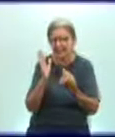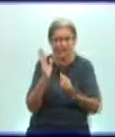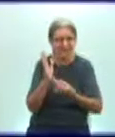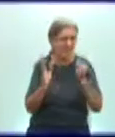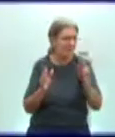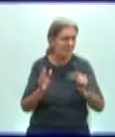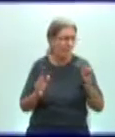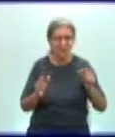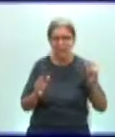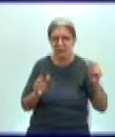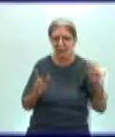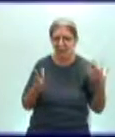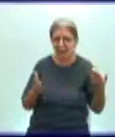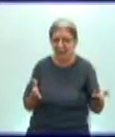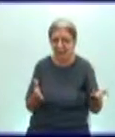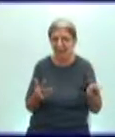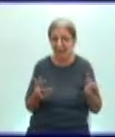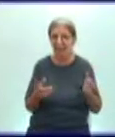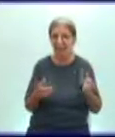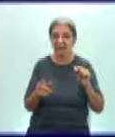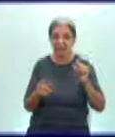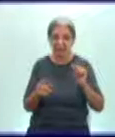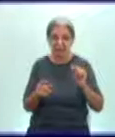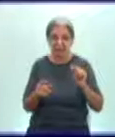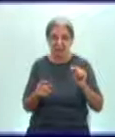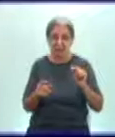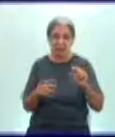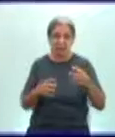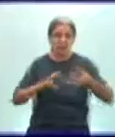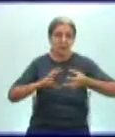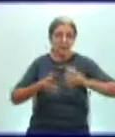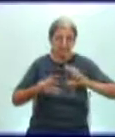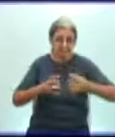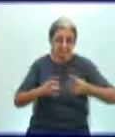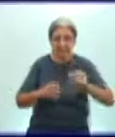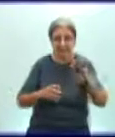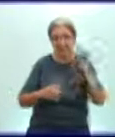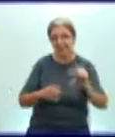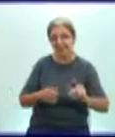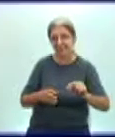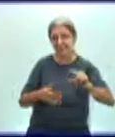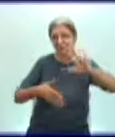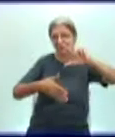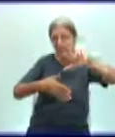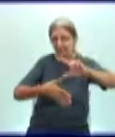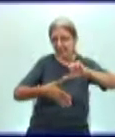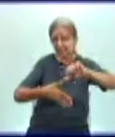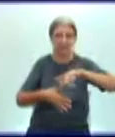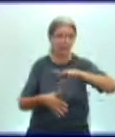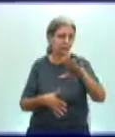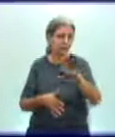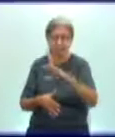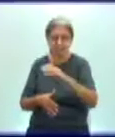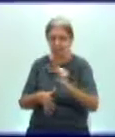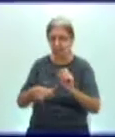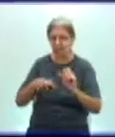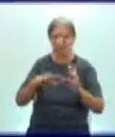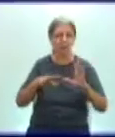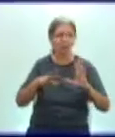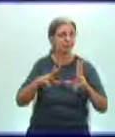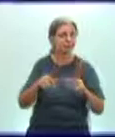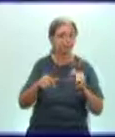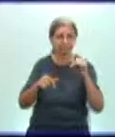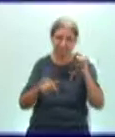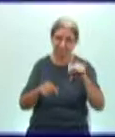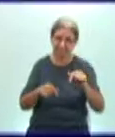modelo del hombre latinoamericano en todos estos territorios. Debe ser capaz de